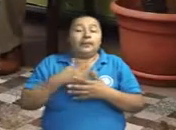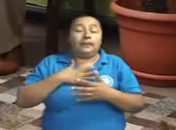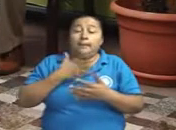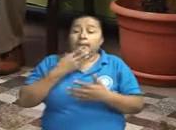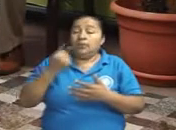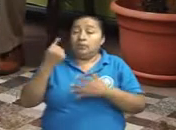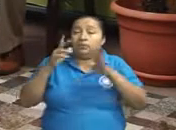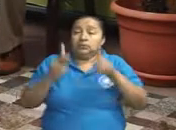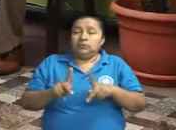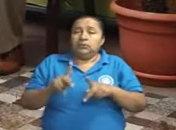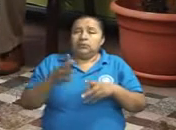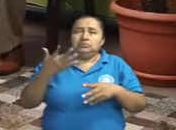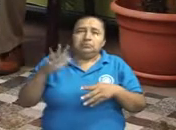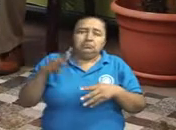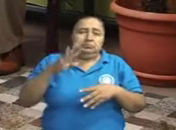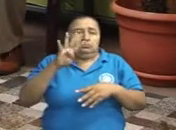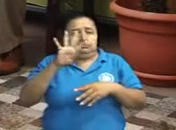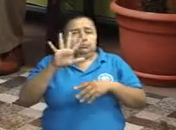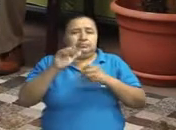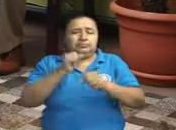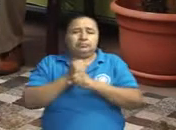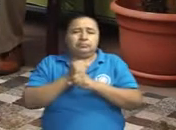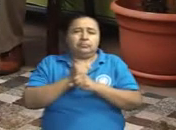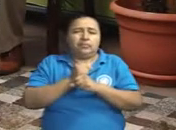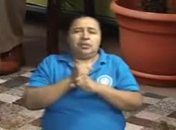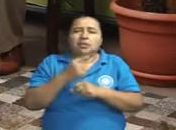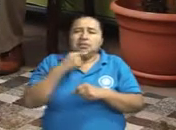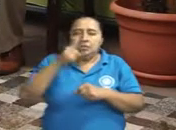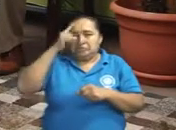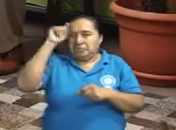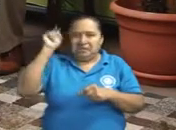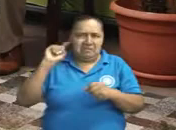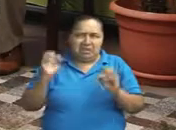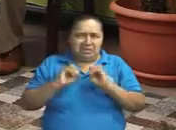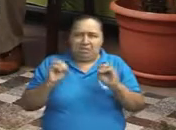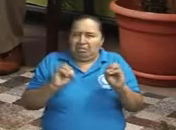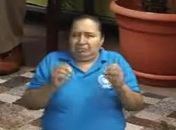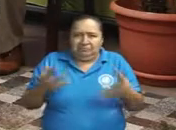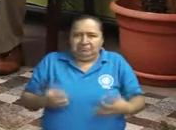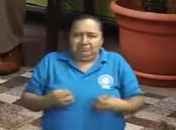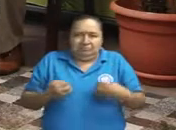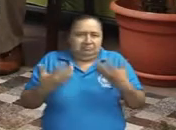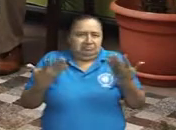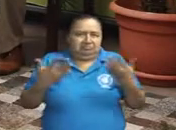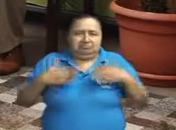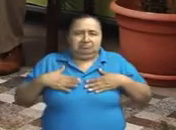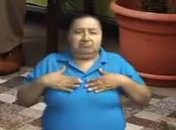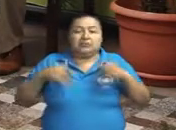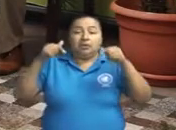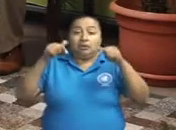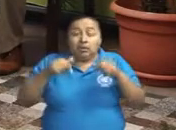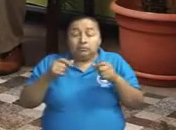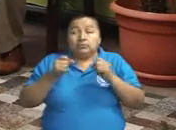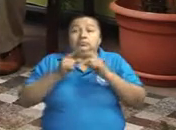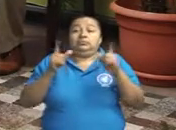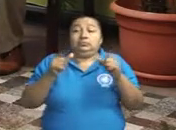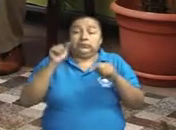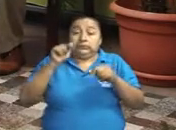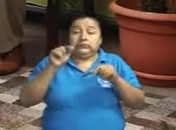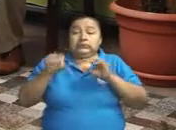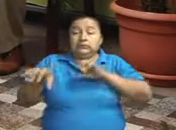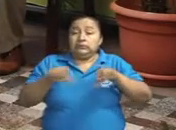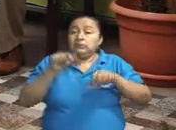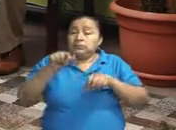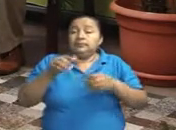una señora que tal vez como unos 45 años que ya no sabía nada sobre el cáncer de mama. Y hoy, debido a esa actividad que tenían